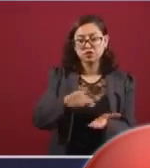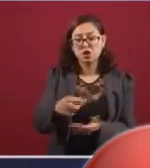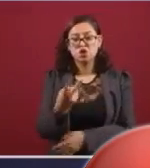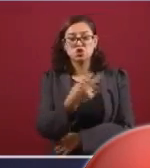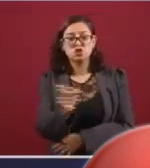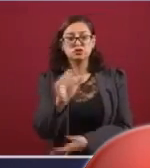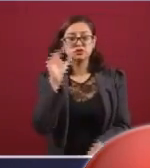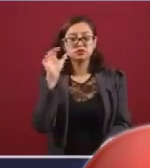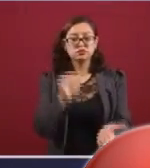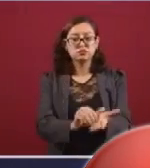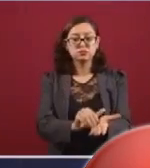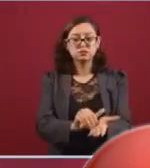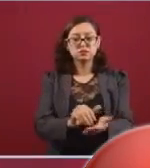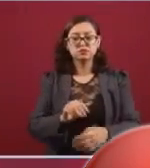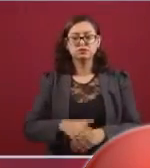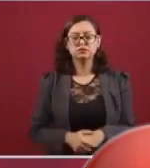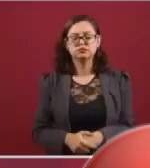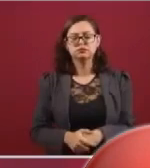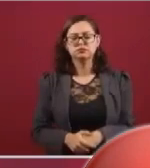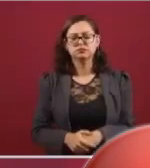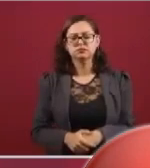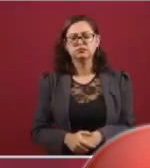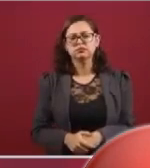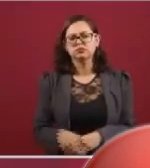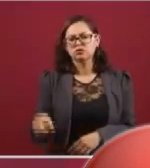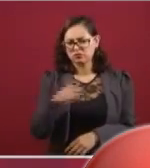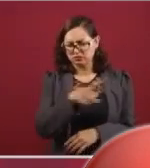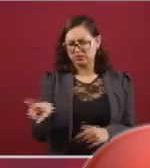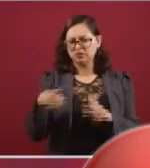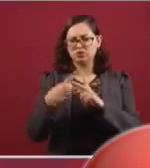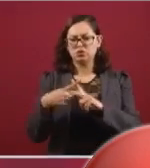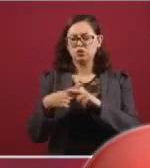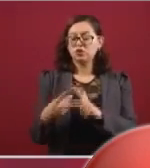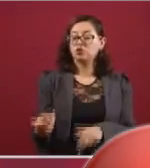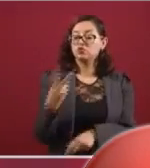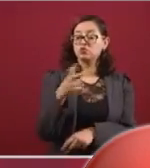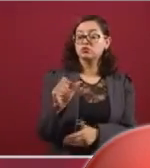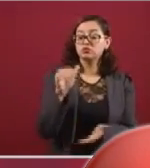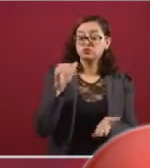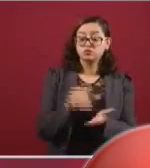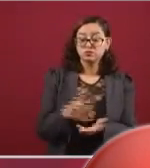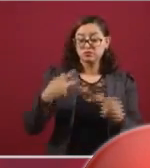200 mil, hagan la cuenta, 200 mil sembradores